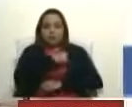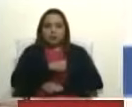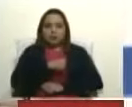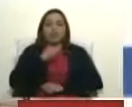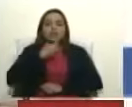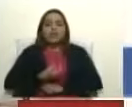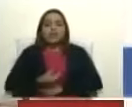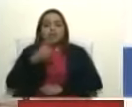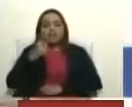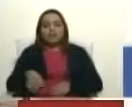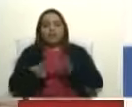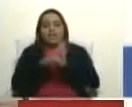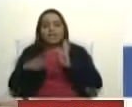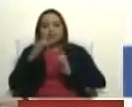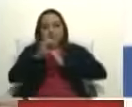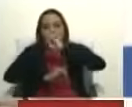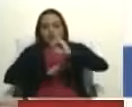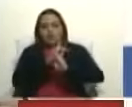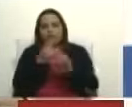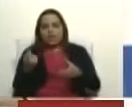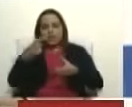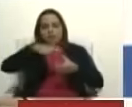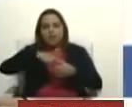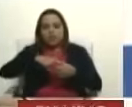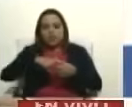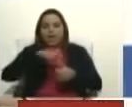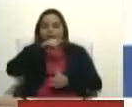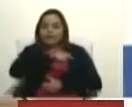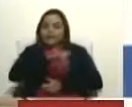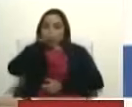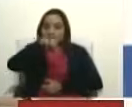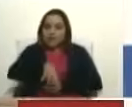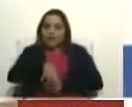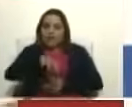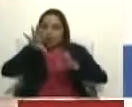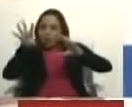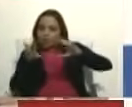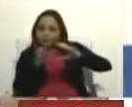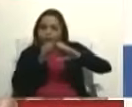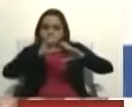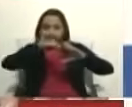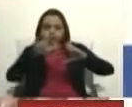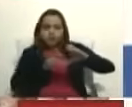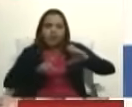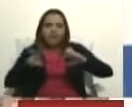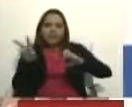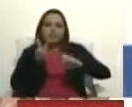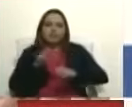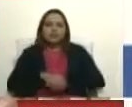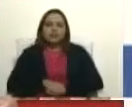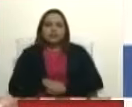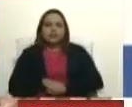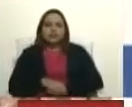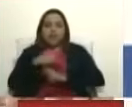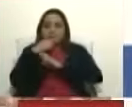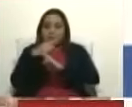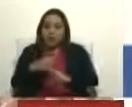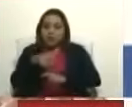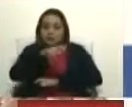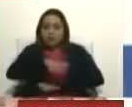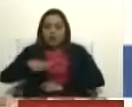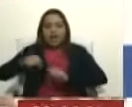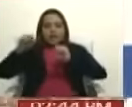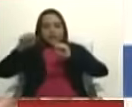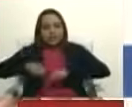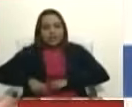derecho internacional, incorporando en consecuencia dicho Estado en el mapa del territorio venezolano? Respuesta de la gente: